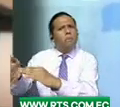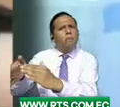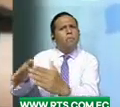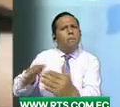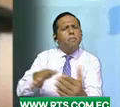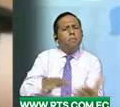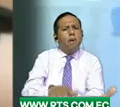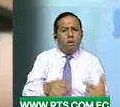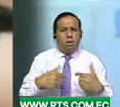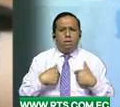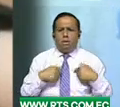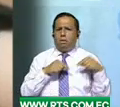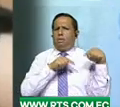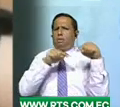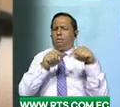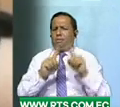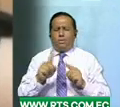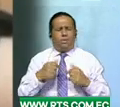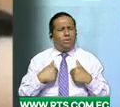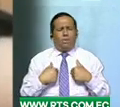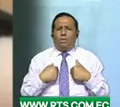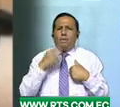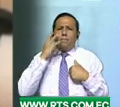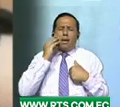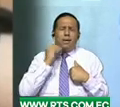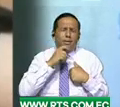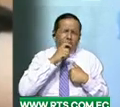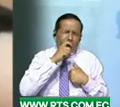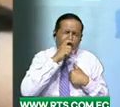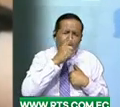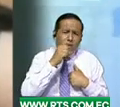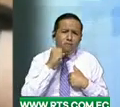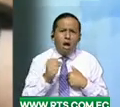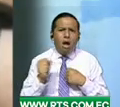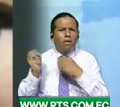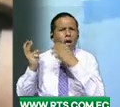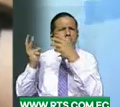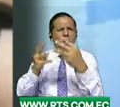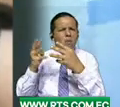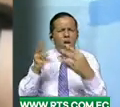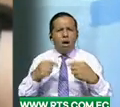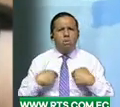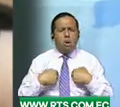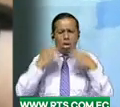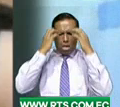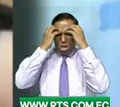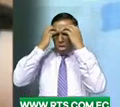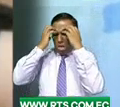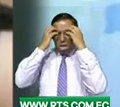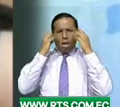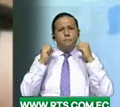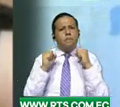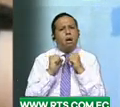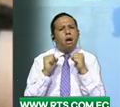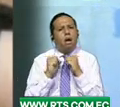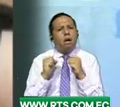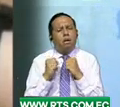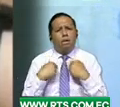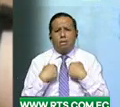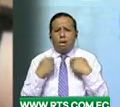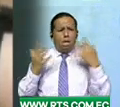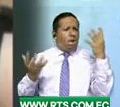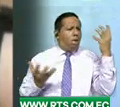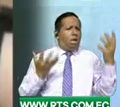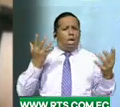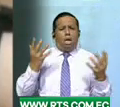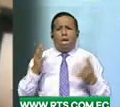No quiero volver a pasar por la experiencia que yo ya pasé de este tiroteo. Fue muy traumático y no quiero estar a la deriva otra